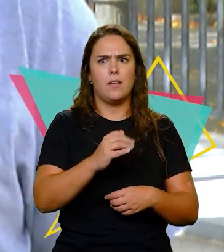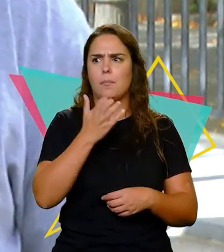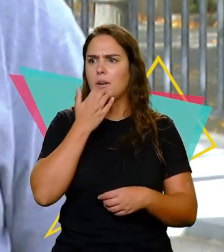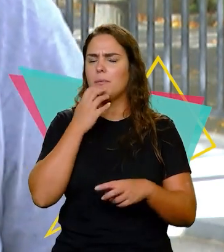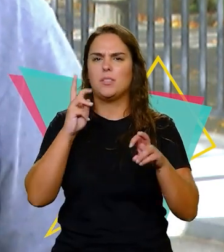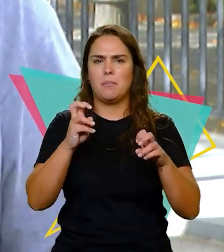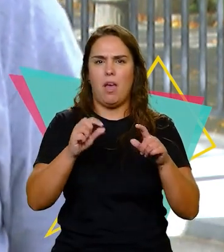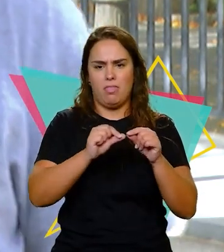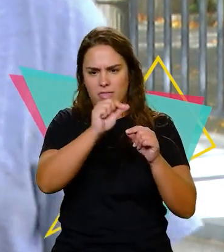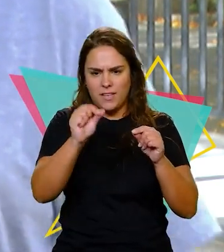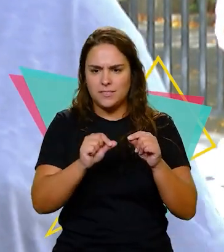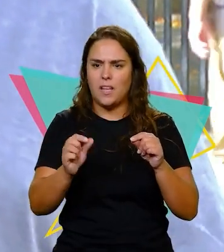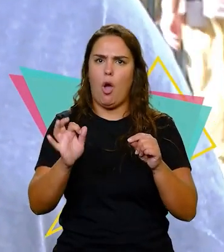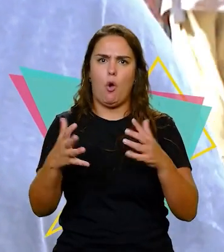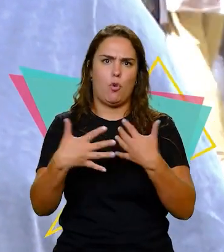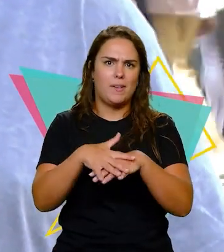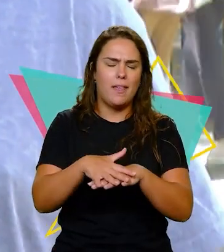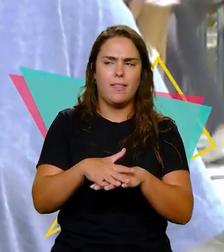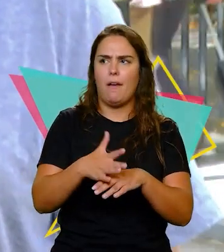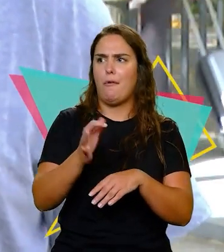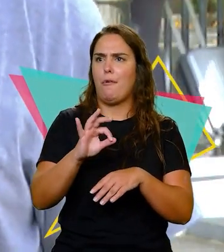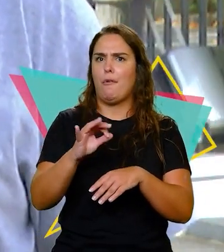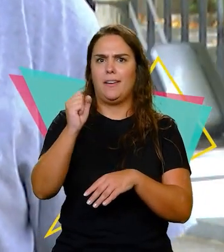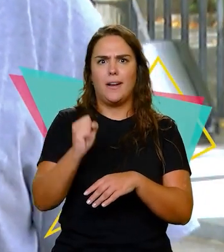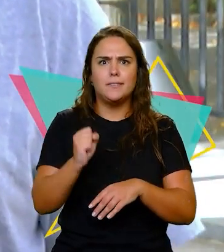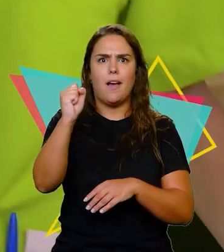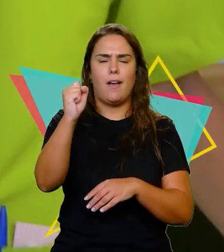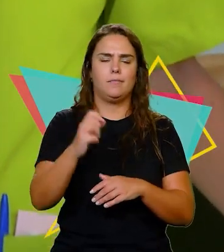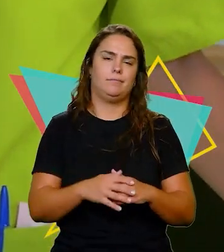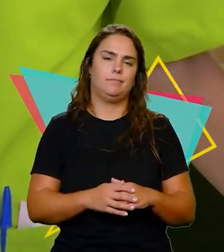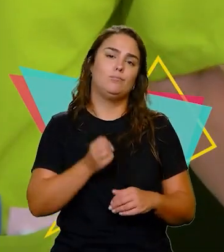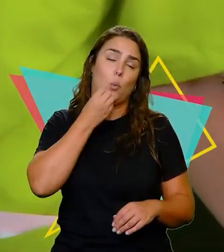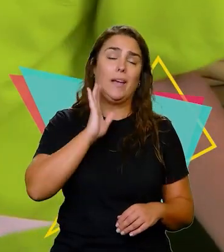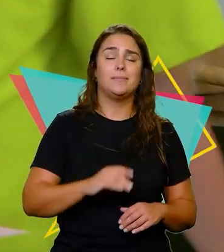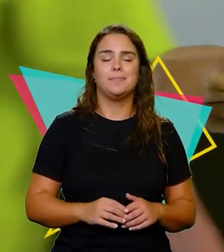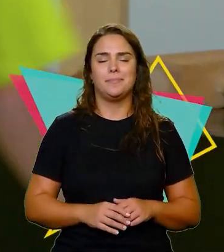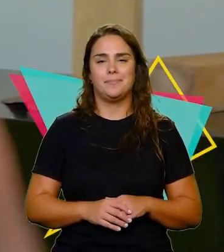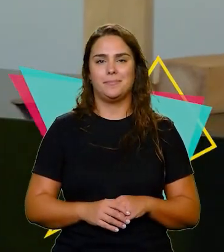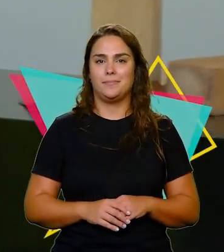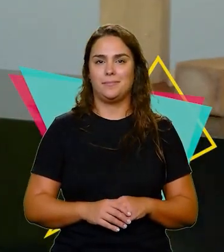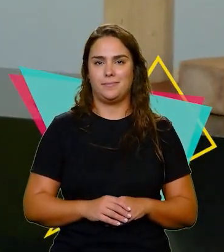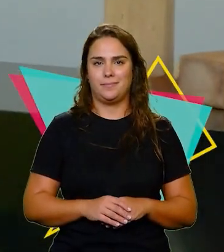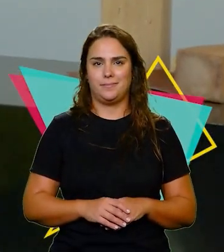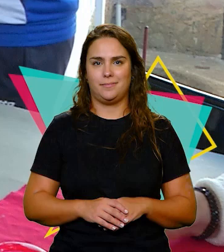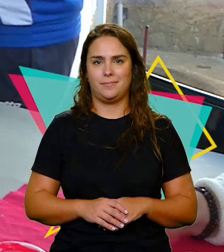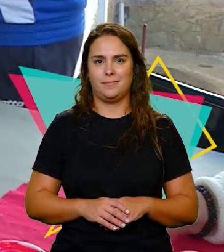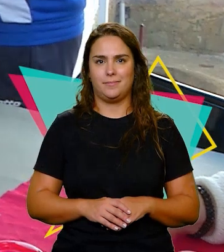las sierras de cinta, la combinada, la engletadora. Muy bien.